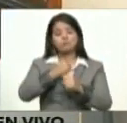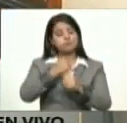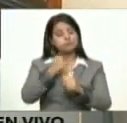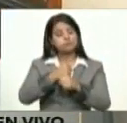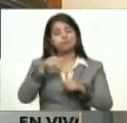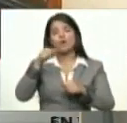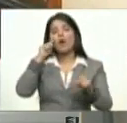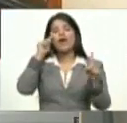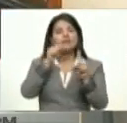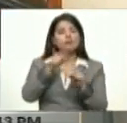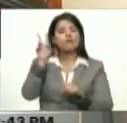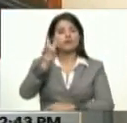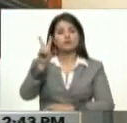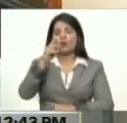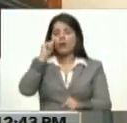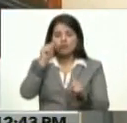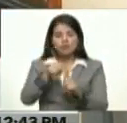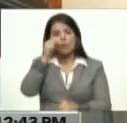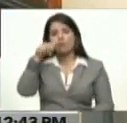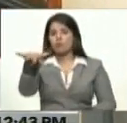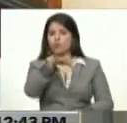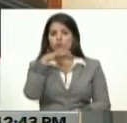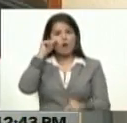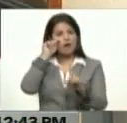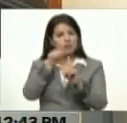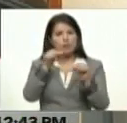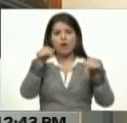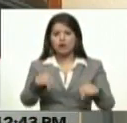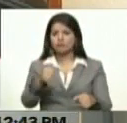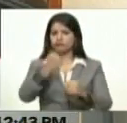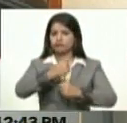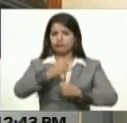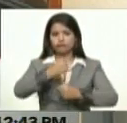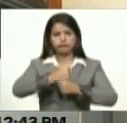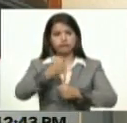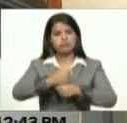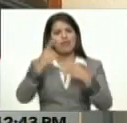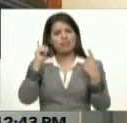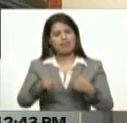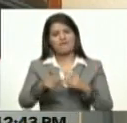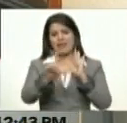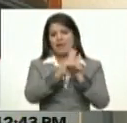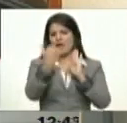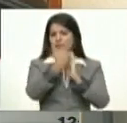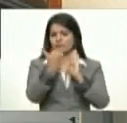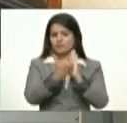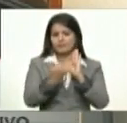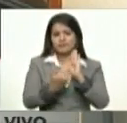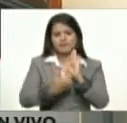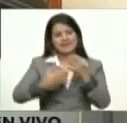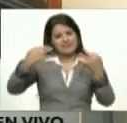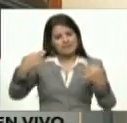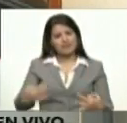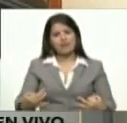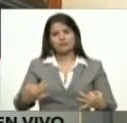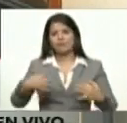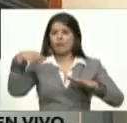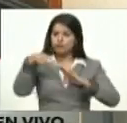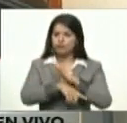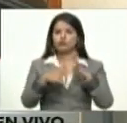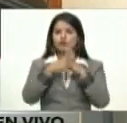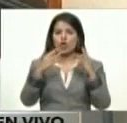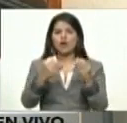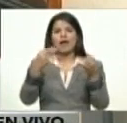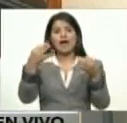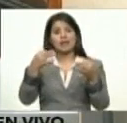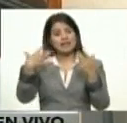patria, trabajando por el pueblo, trabajando para tener un marco jurídico que profundice la garantía